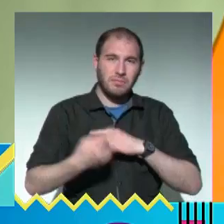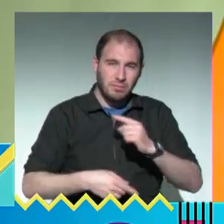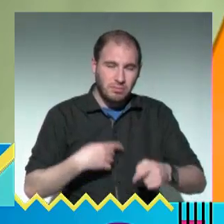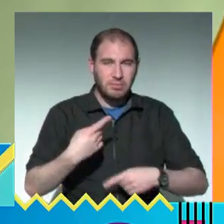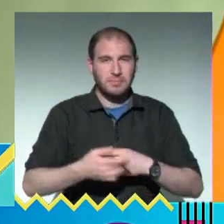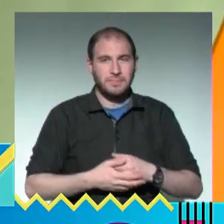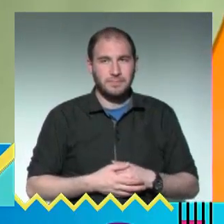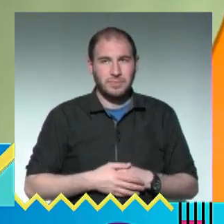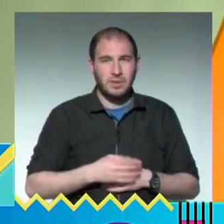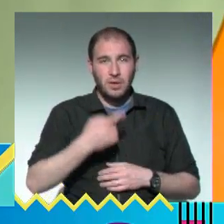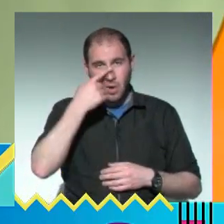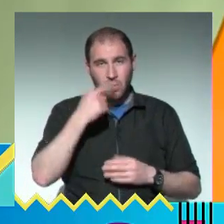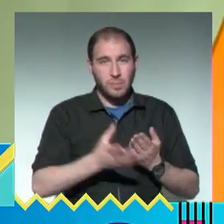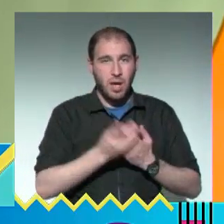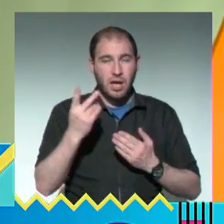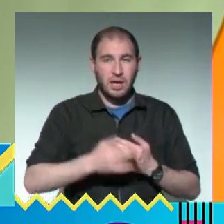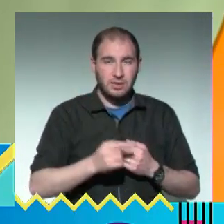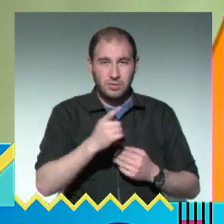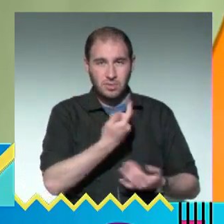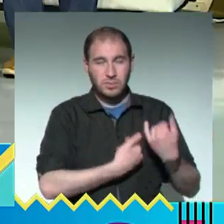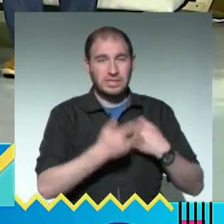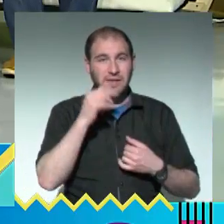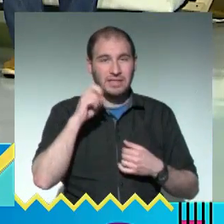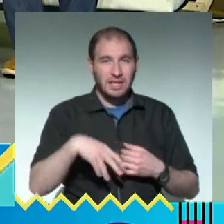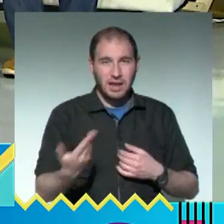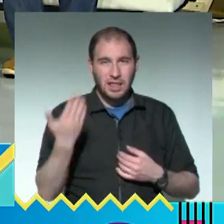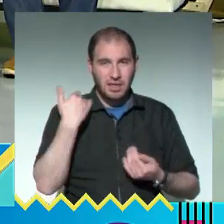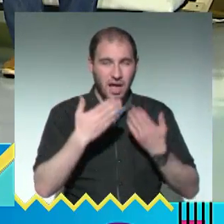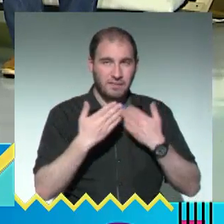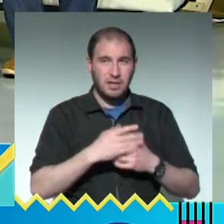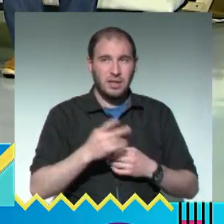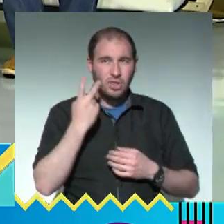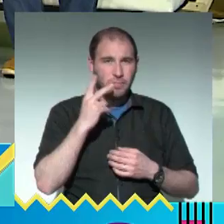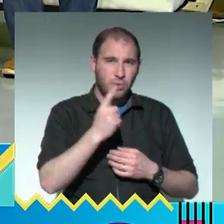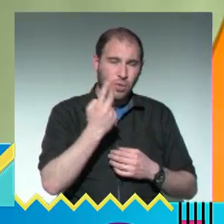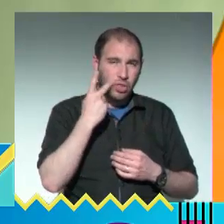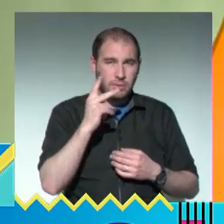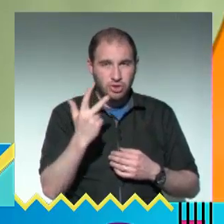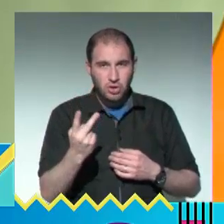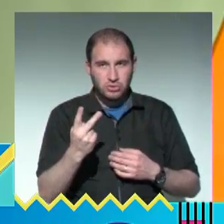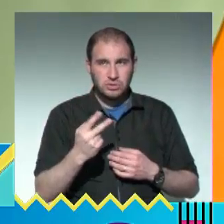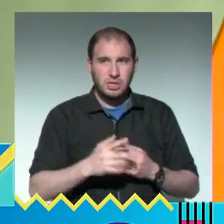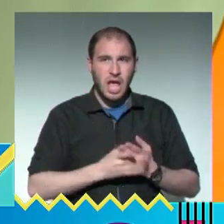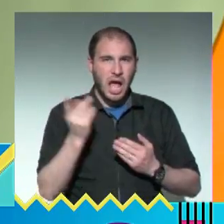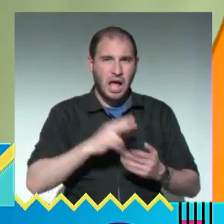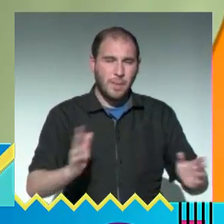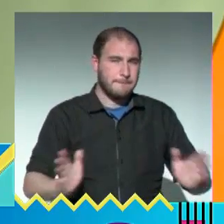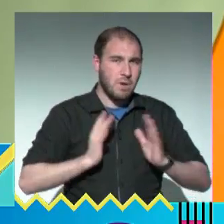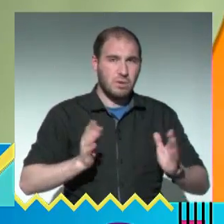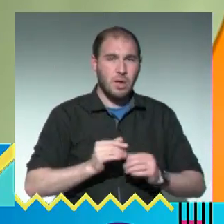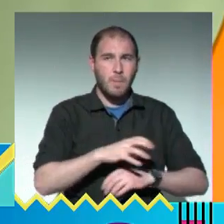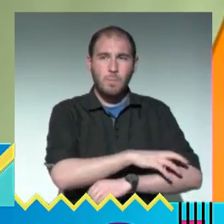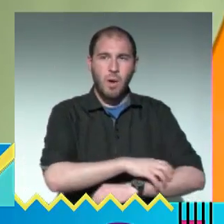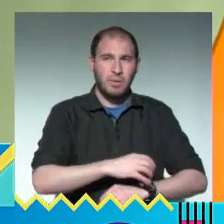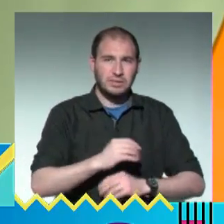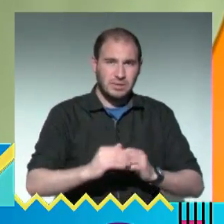que el último ajuste que lo mencionó Sebastián hace un momento, en el 2001-2002, cuando fue de ajuste de shock, la pobreza